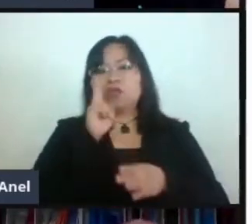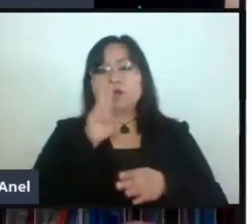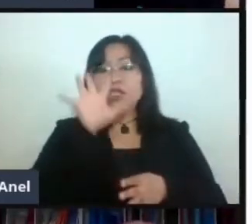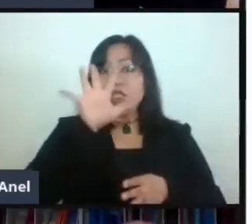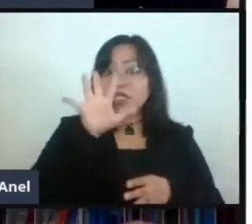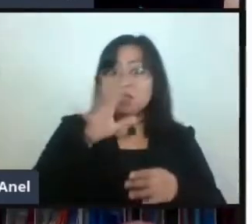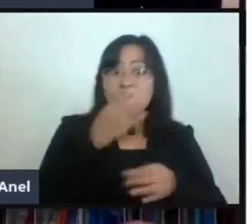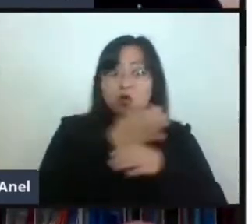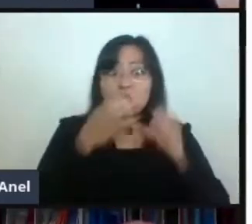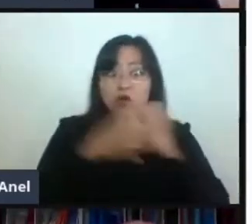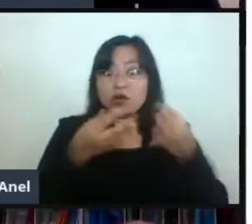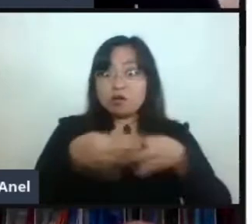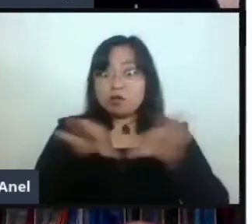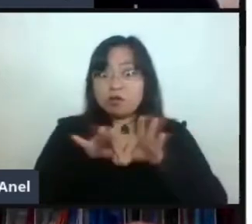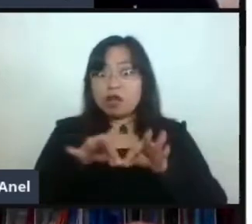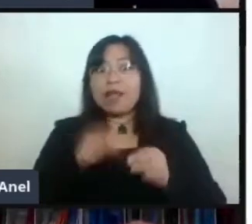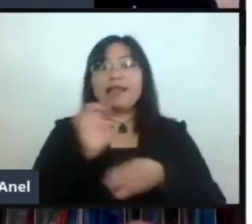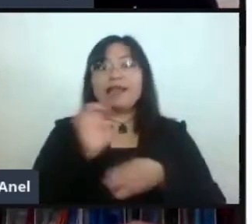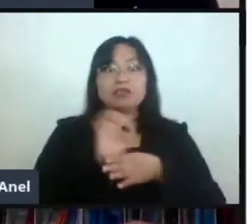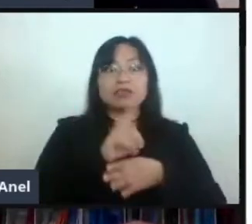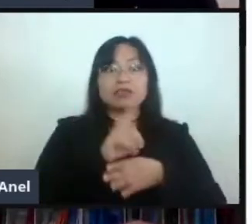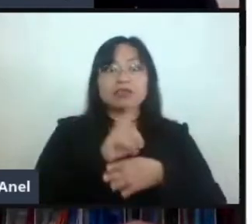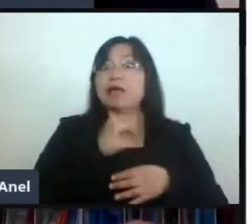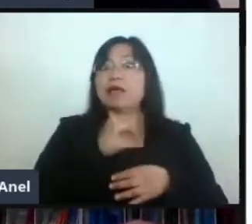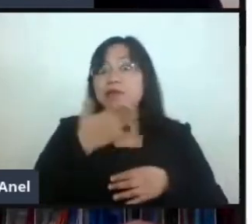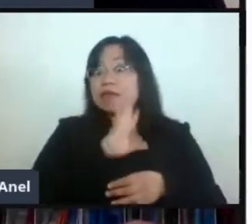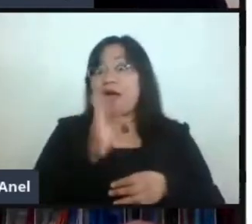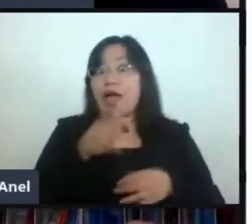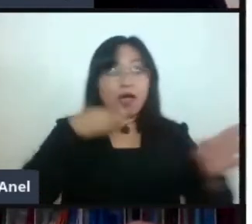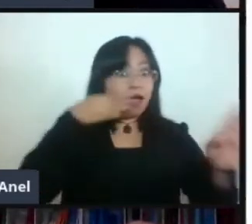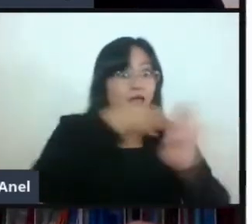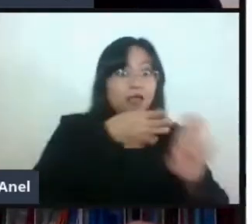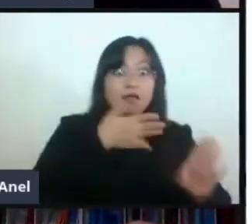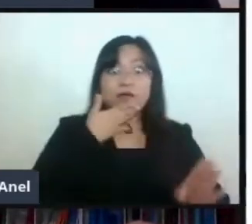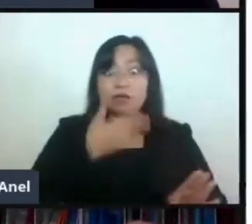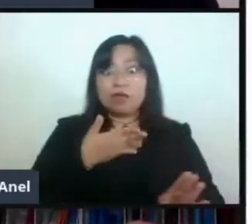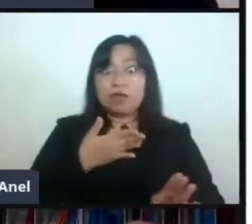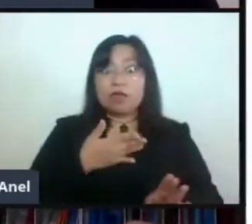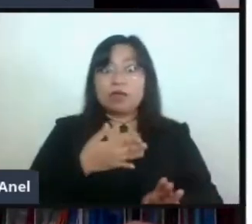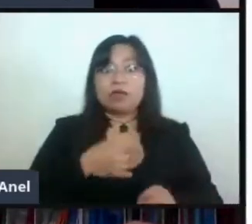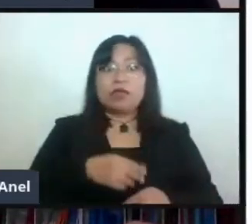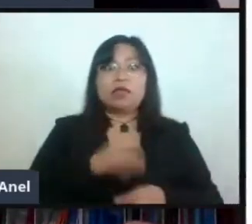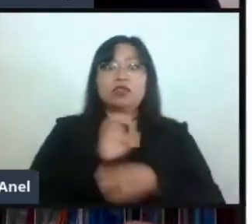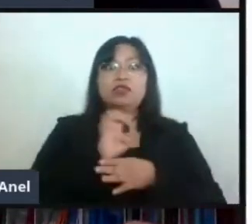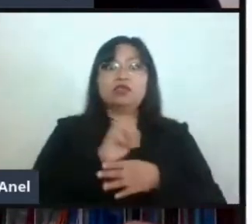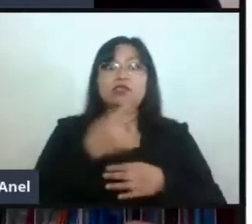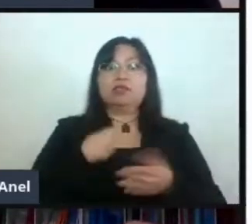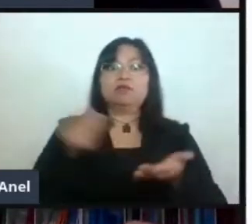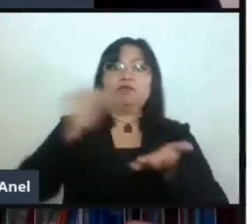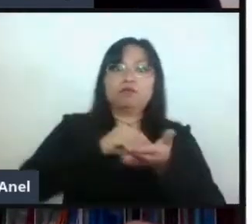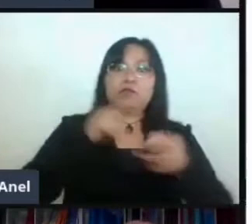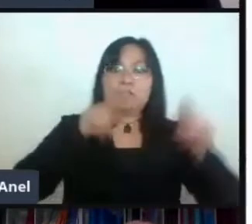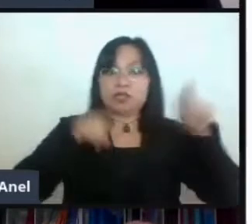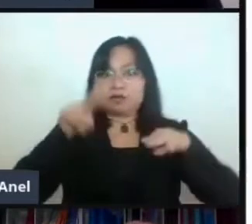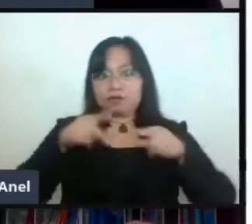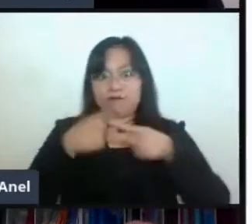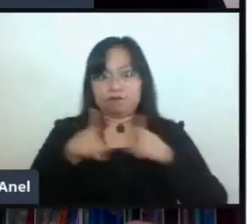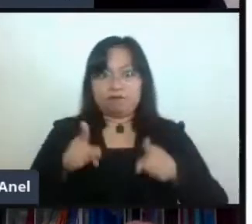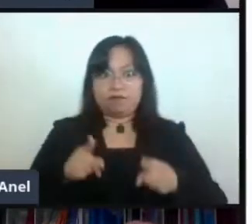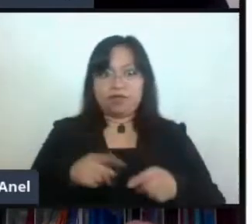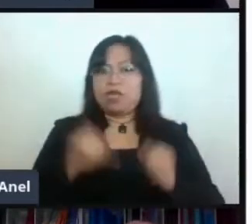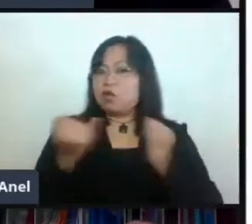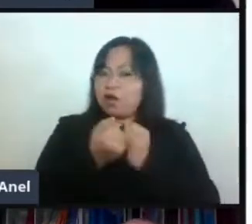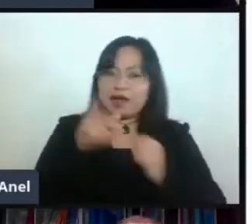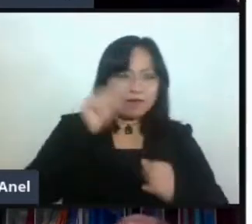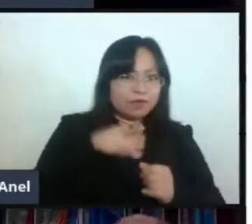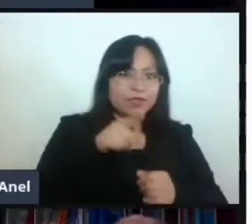logró esta irrelevancia del orden, que es un criterio muy importante. Y entonces, lo mismo, ¿de acuerdo?